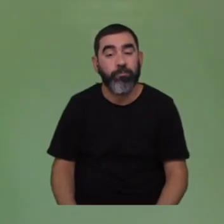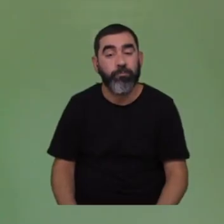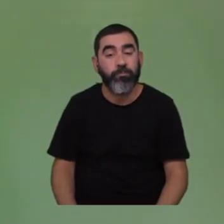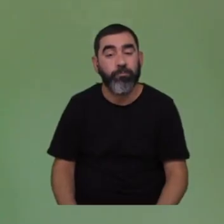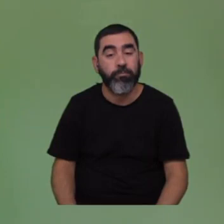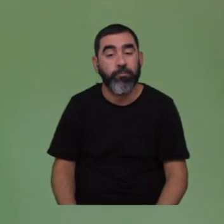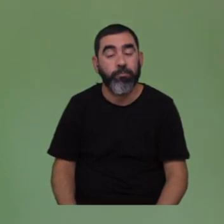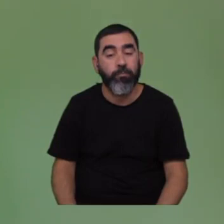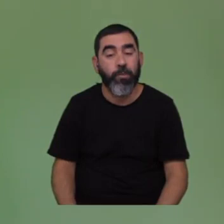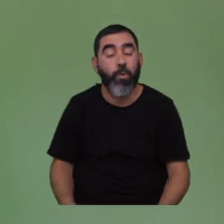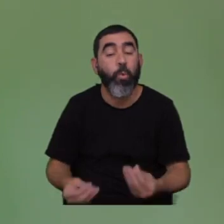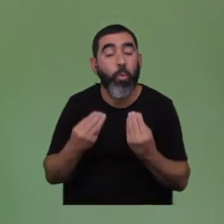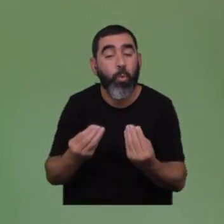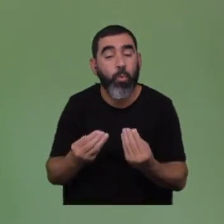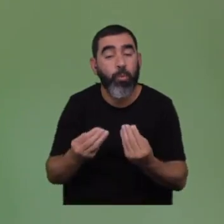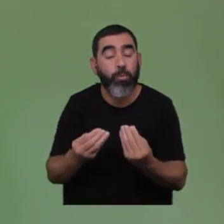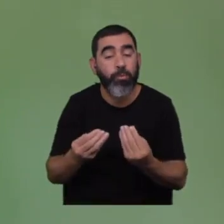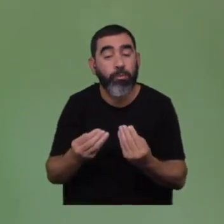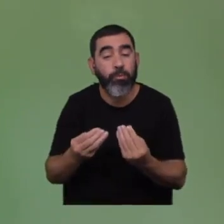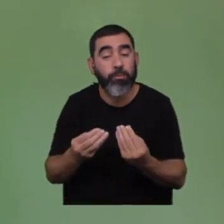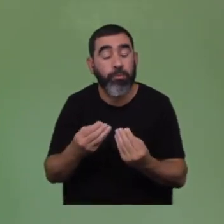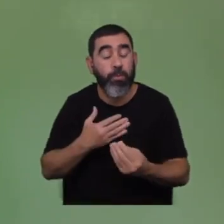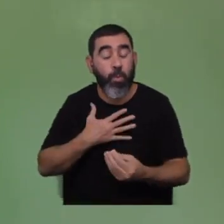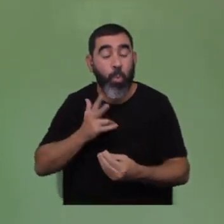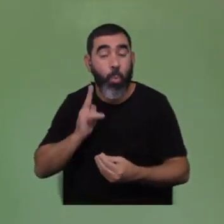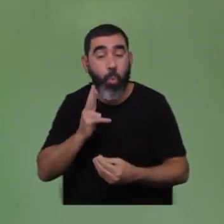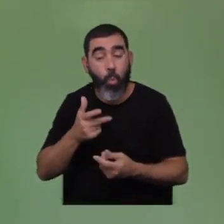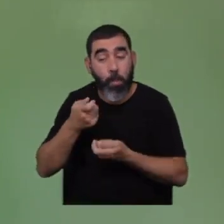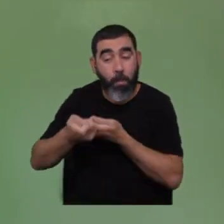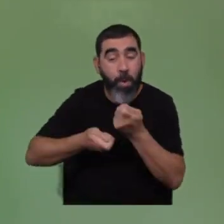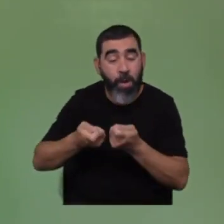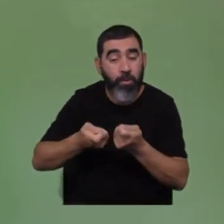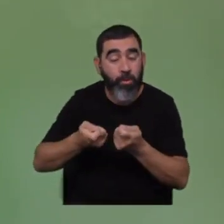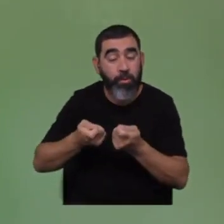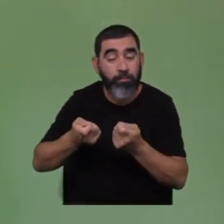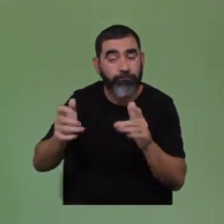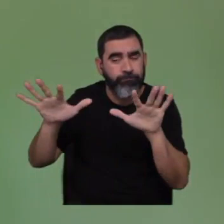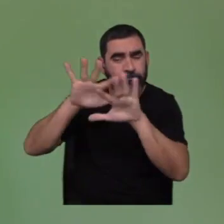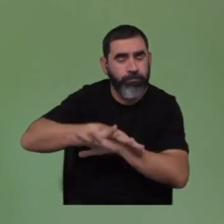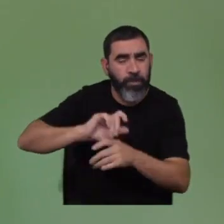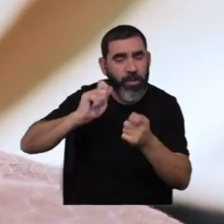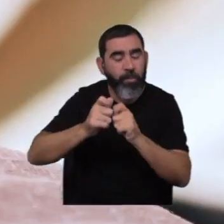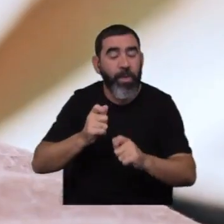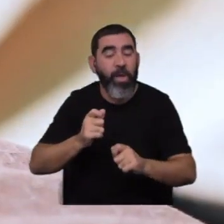Ver cómo la incidencia de las antropofonías afectan las biofonías.